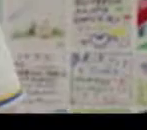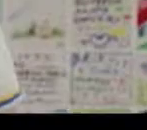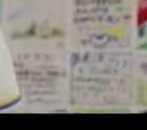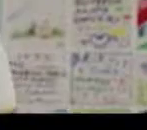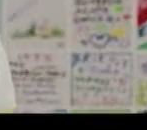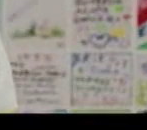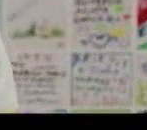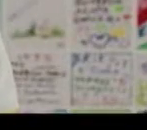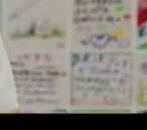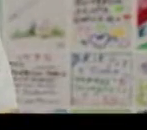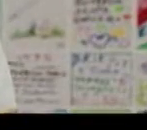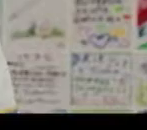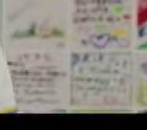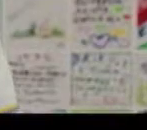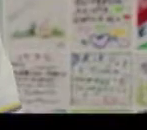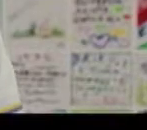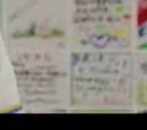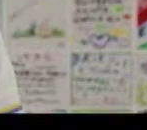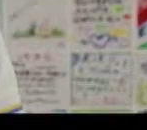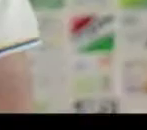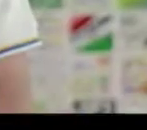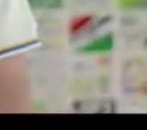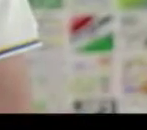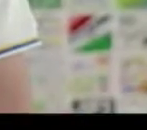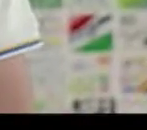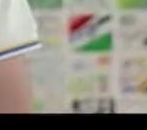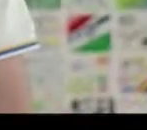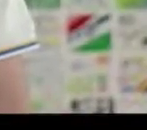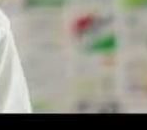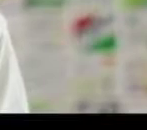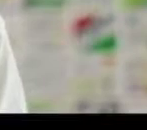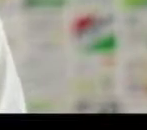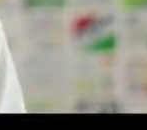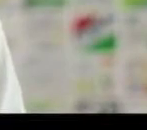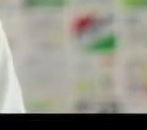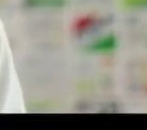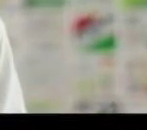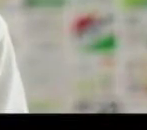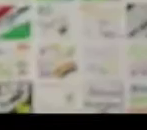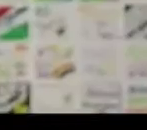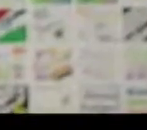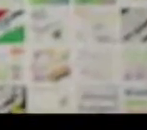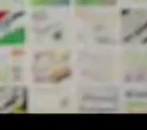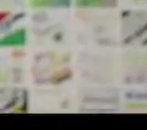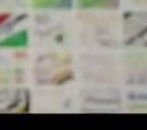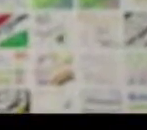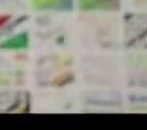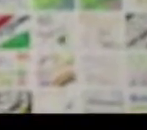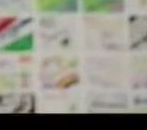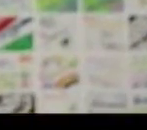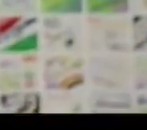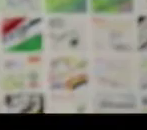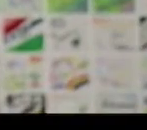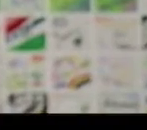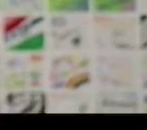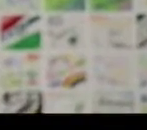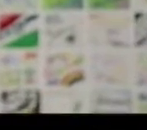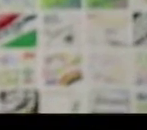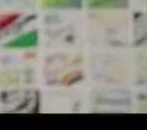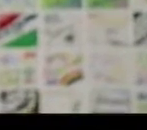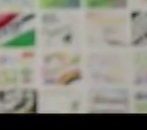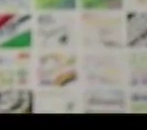Que me gusta. Cuando hacemos los ejercicios en la mañana. La cancha de fútbol. Y ayudar a los demás. El comedor, el